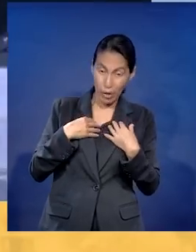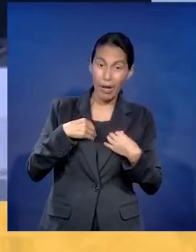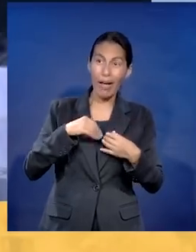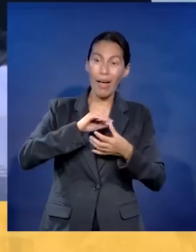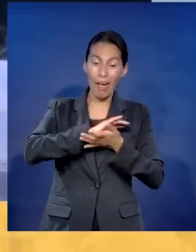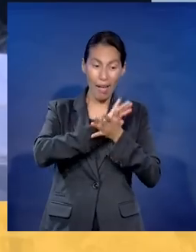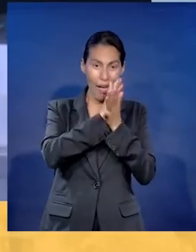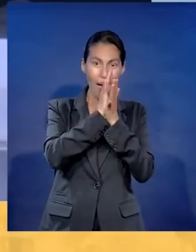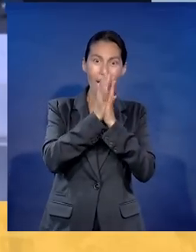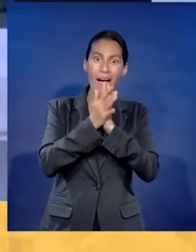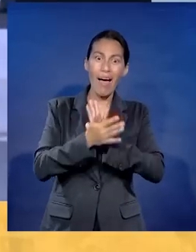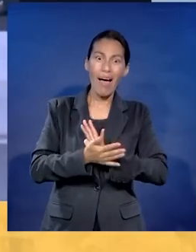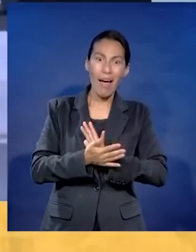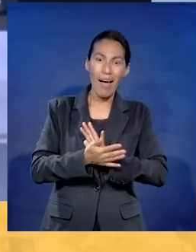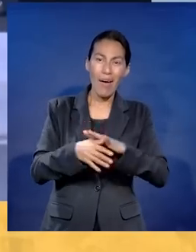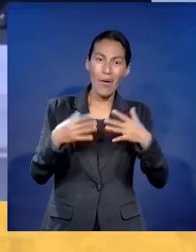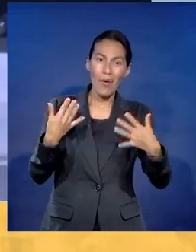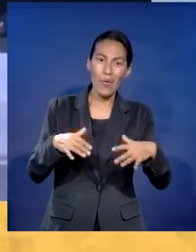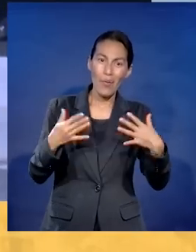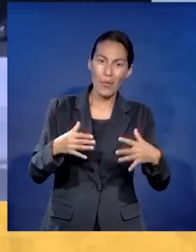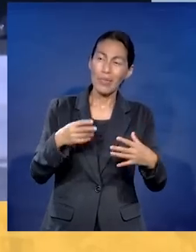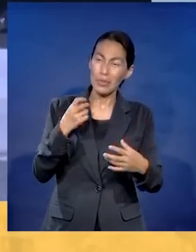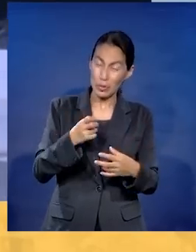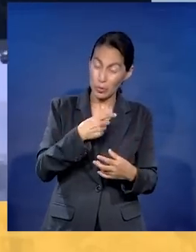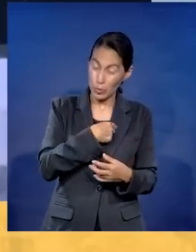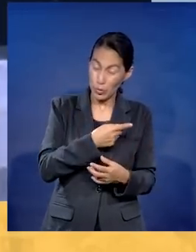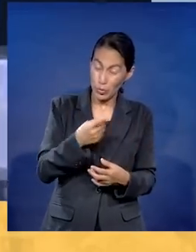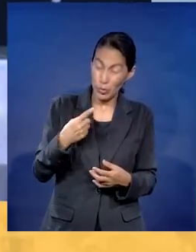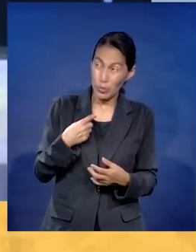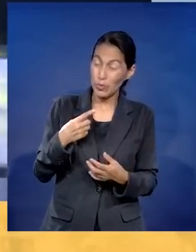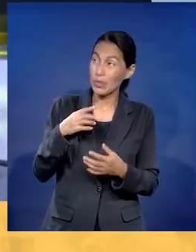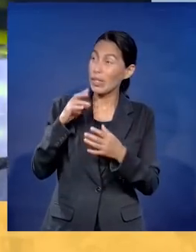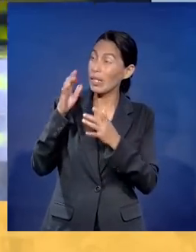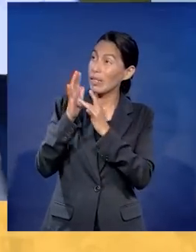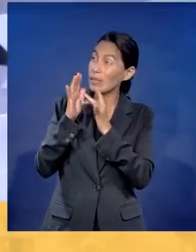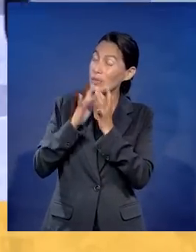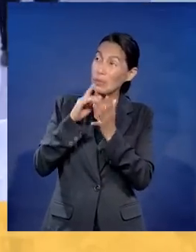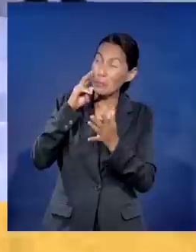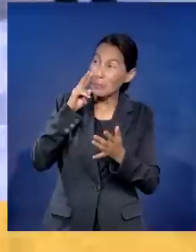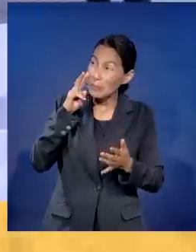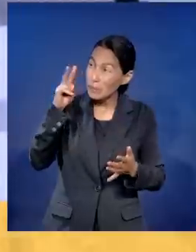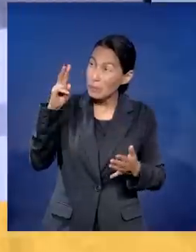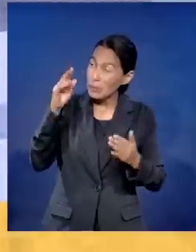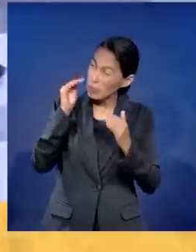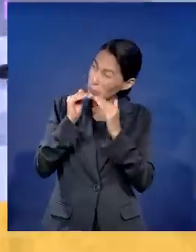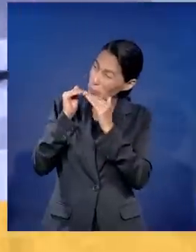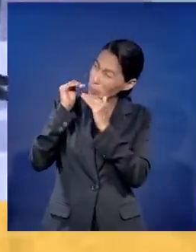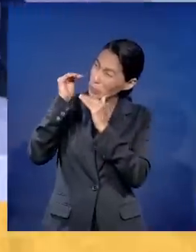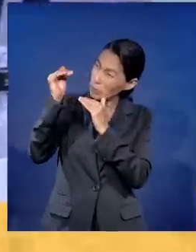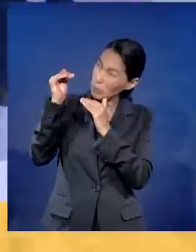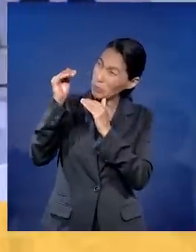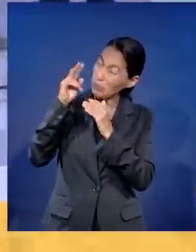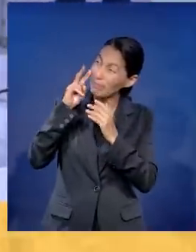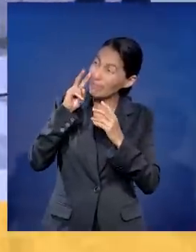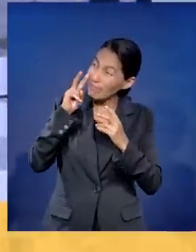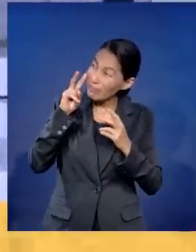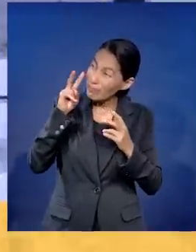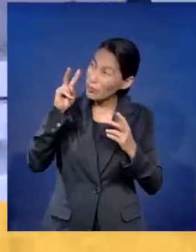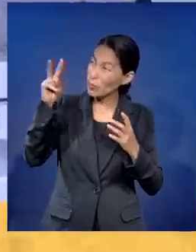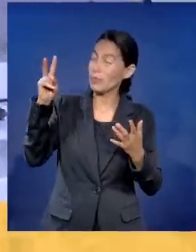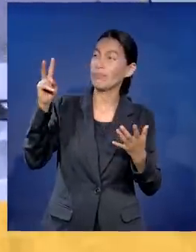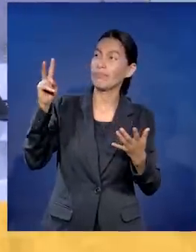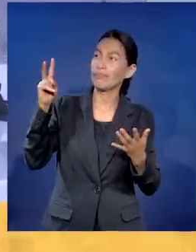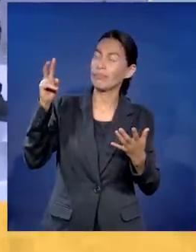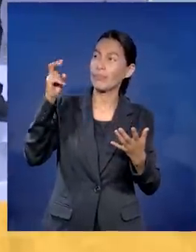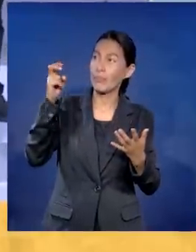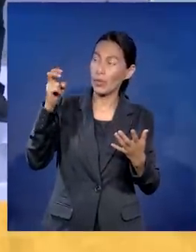cuando nosotros contemplamos a Dios estamos siendo transformados y es muy importante que la razón y la fe que la mente de la persona